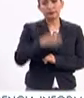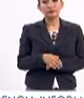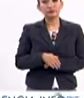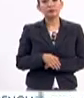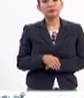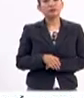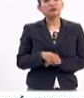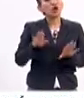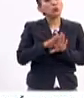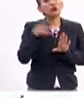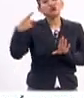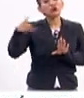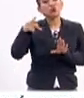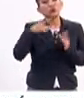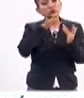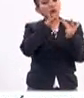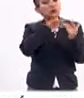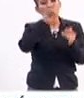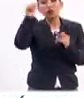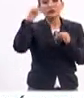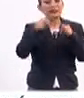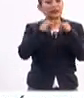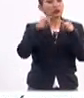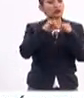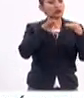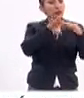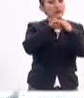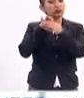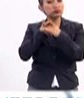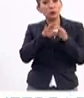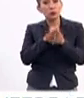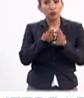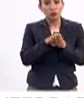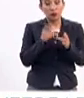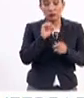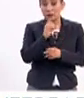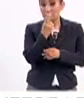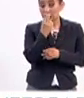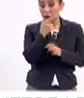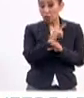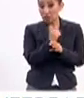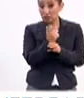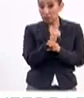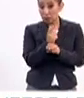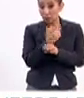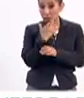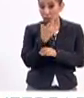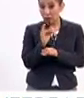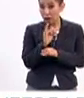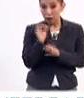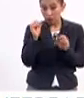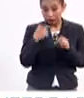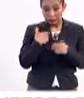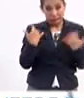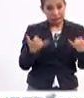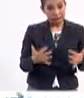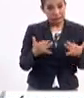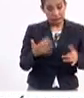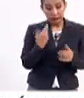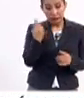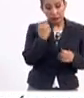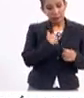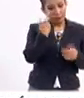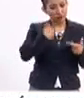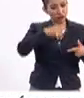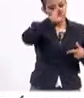pregunta, ¿cómo es su relación, su interacción con otras instituciones? Porque, bueno, ofrecer 25 carreras no es poca cosa, se necesita muchos